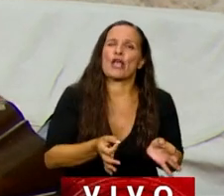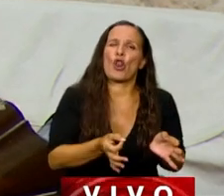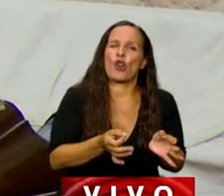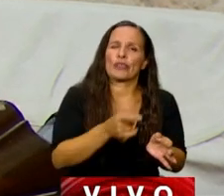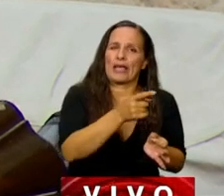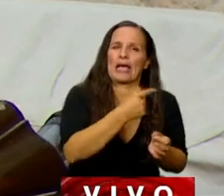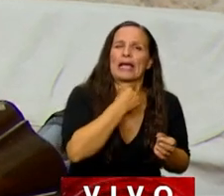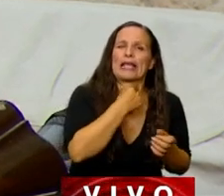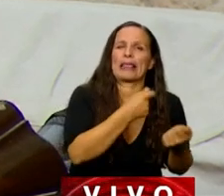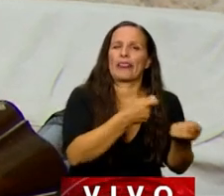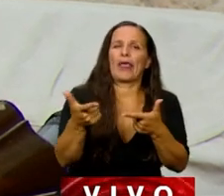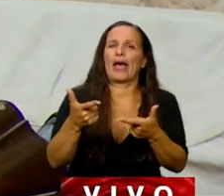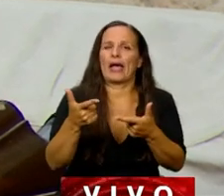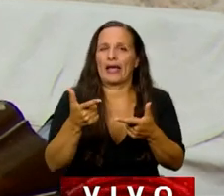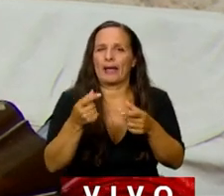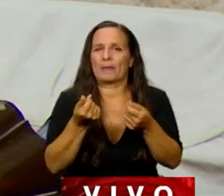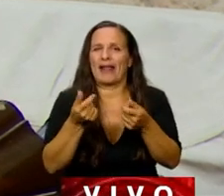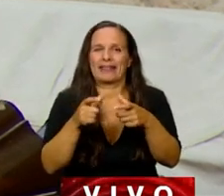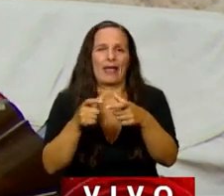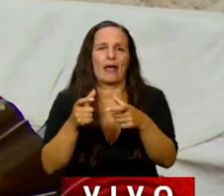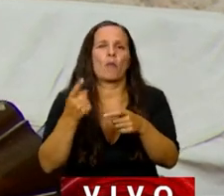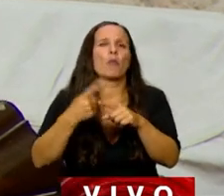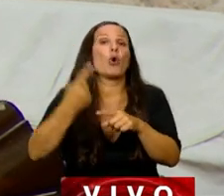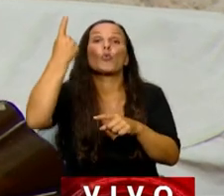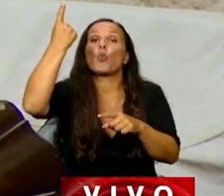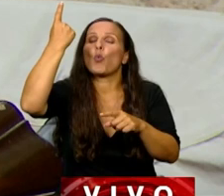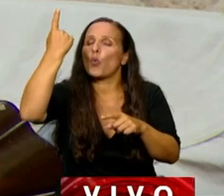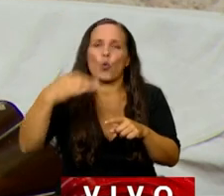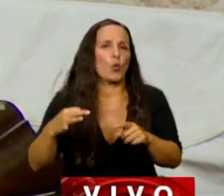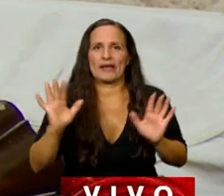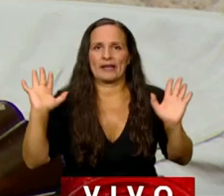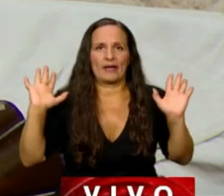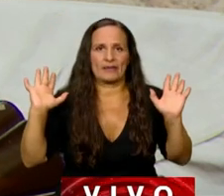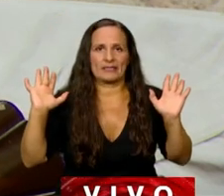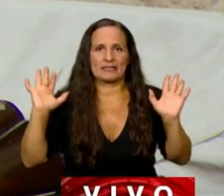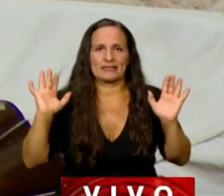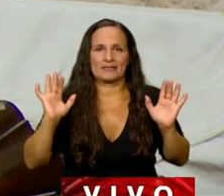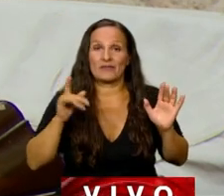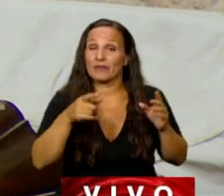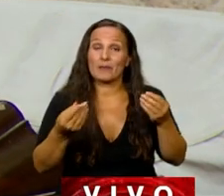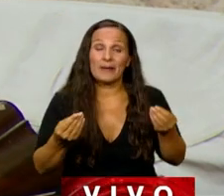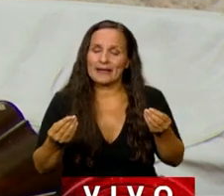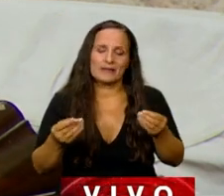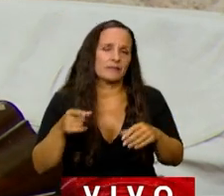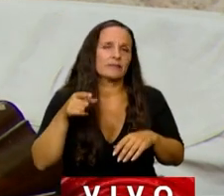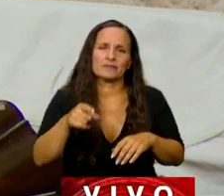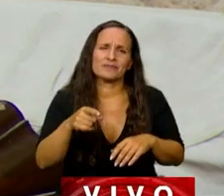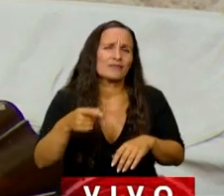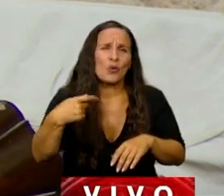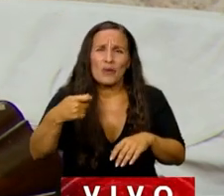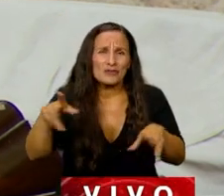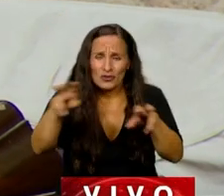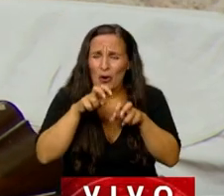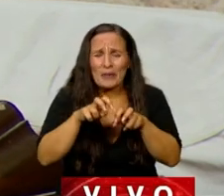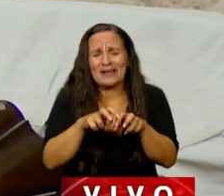tratan de disimular la miseria brutal en la que han quedado las jubilaciones